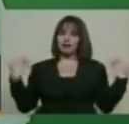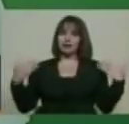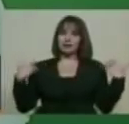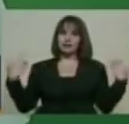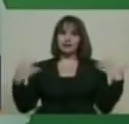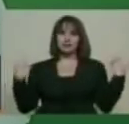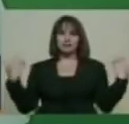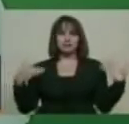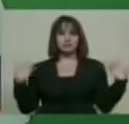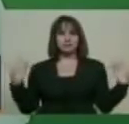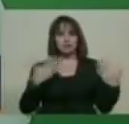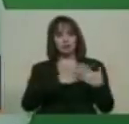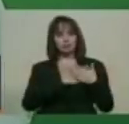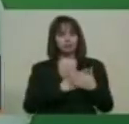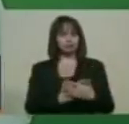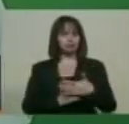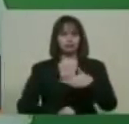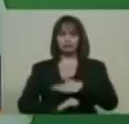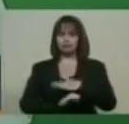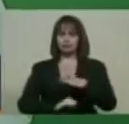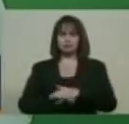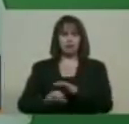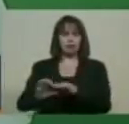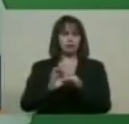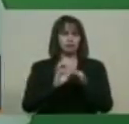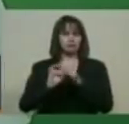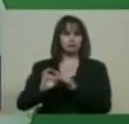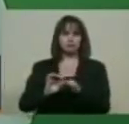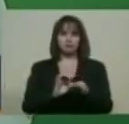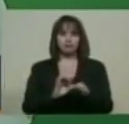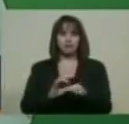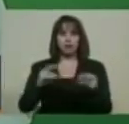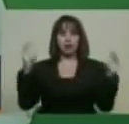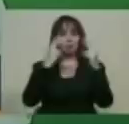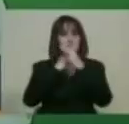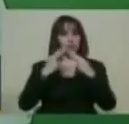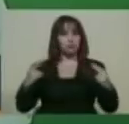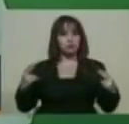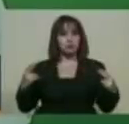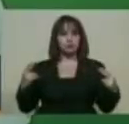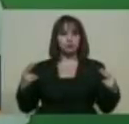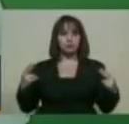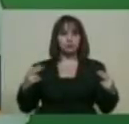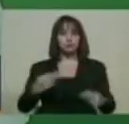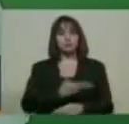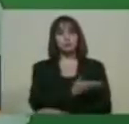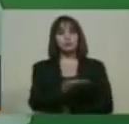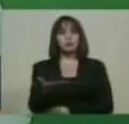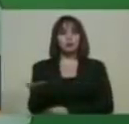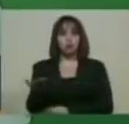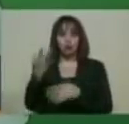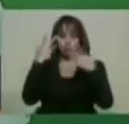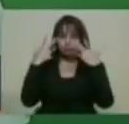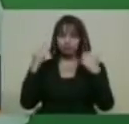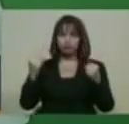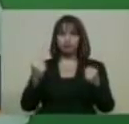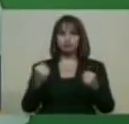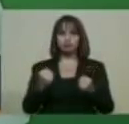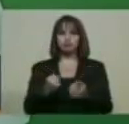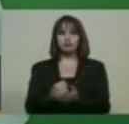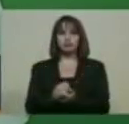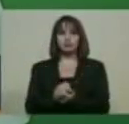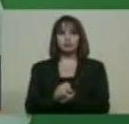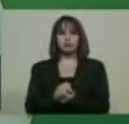la solidaridad, el compañerismo y el compromiso de ustedes como profesionales de